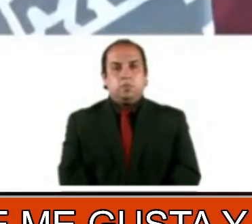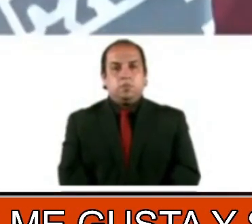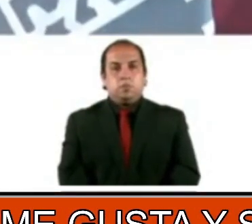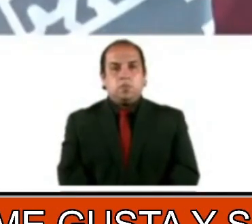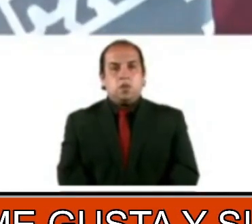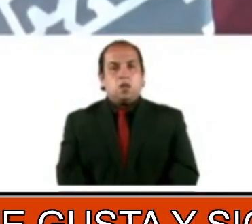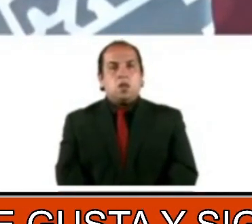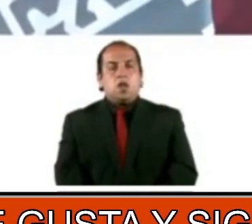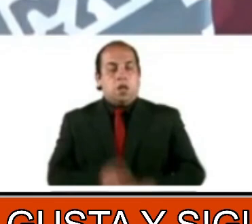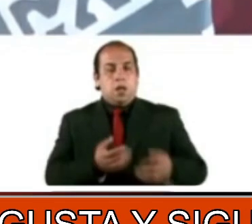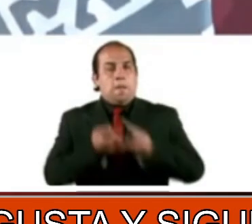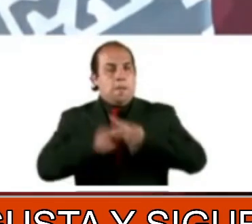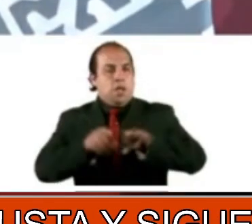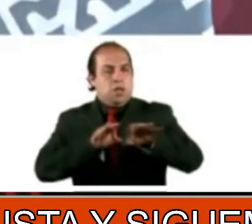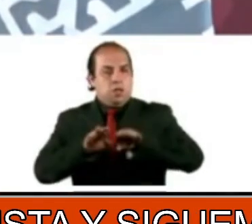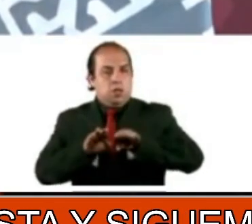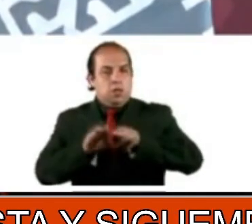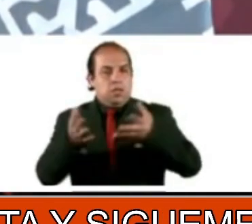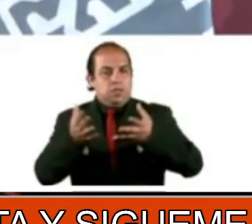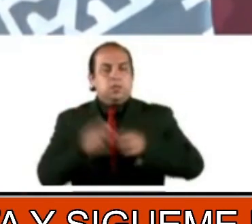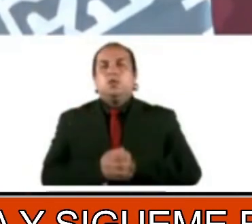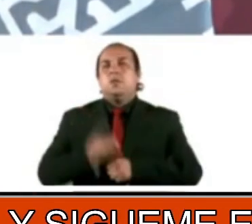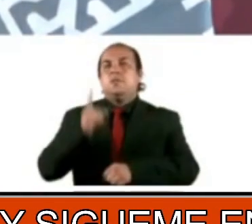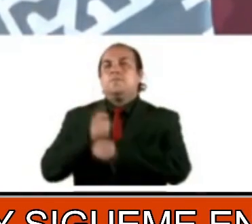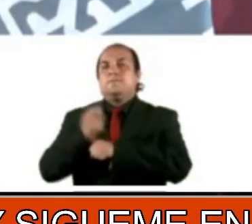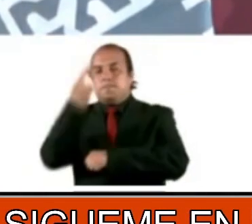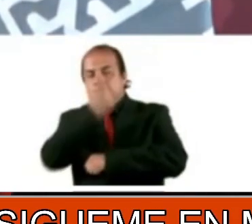revisión de mantenimiento, de la estructura.